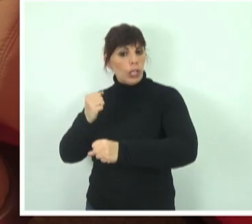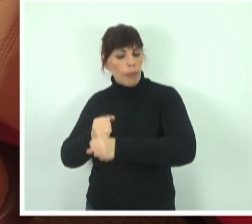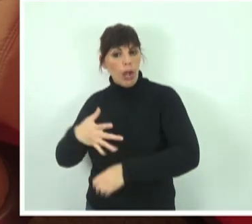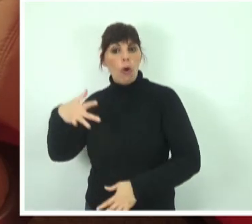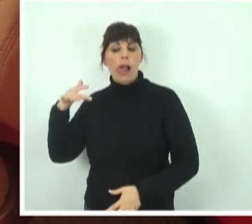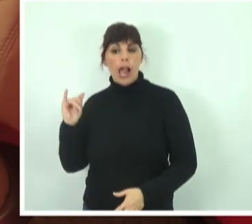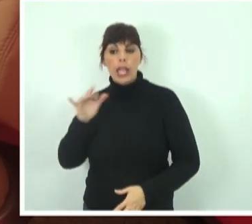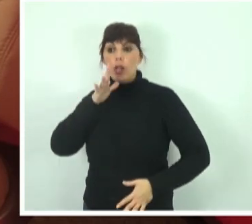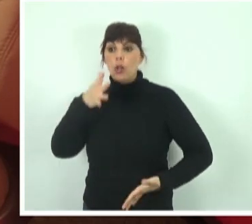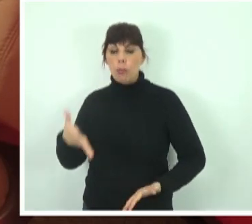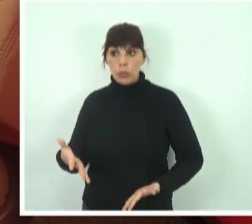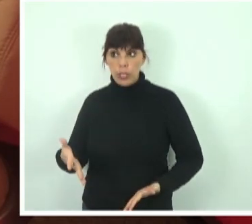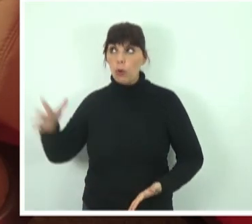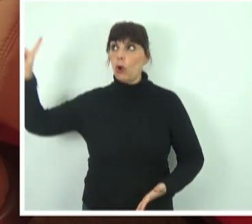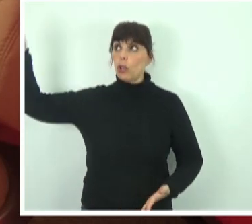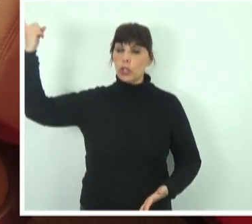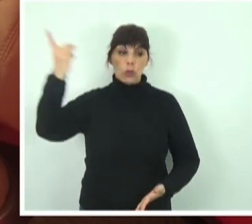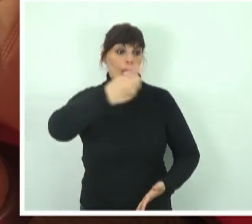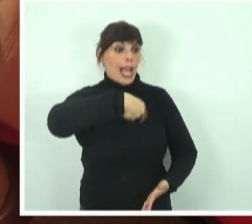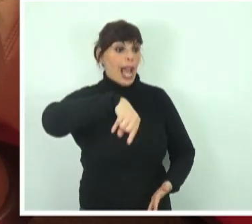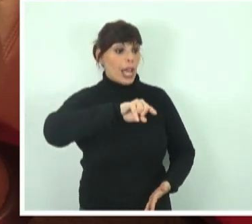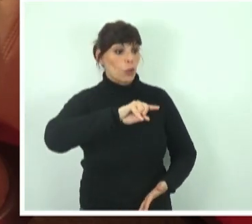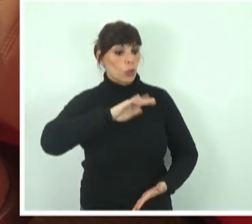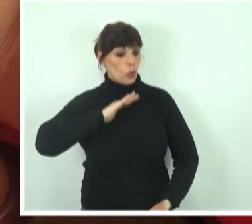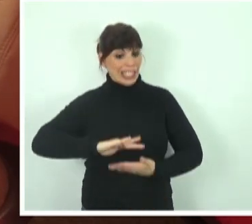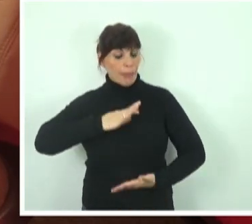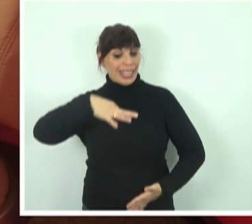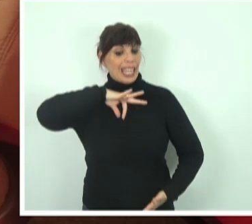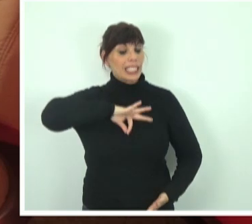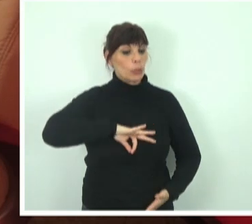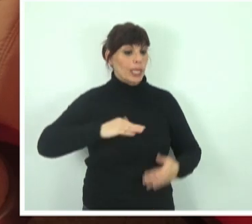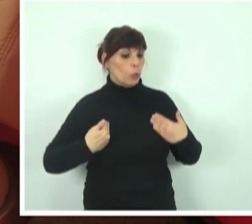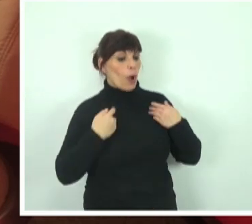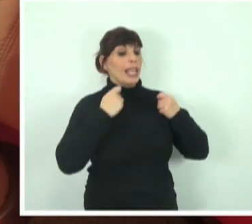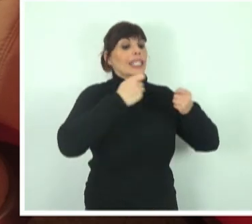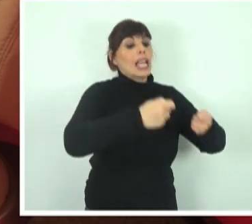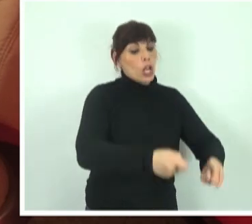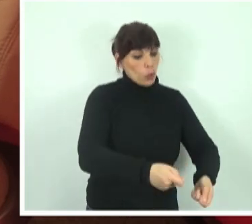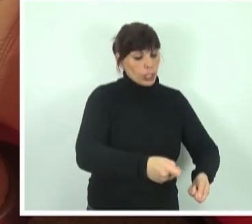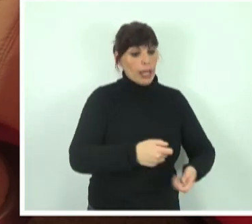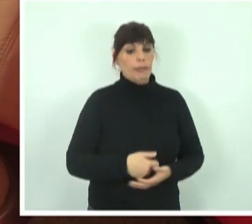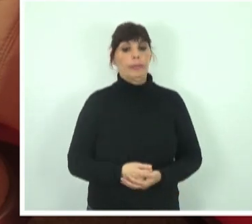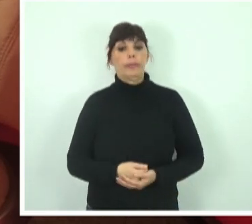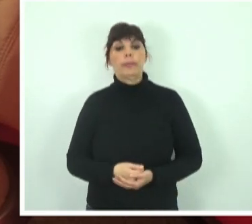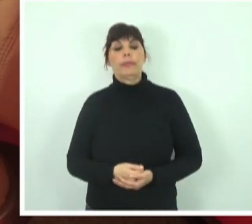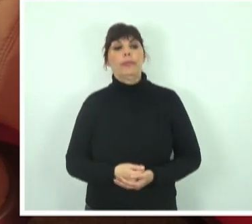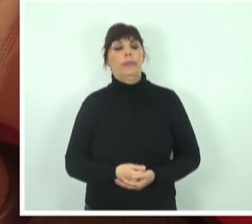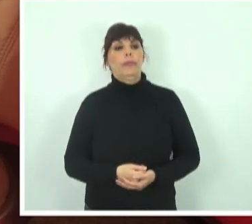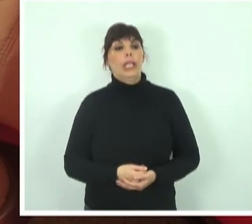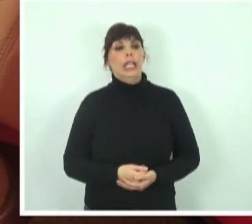los dones y los talentos. Cuando uno se deja incorporar o bautizar, como